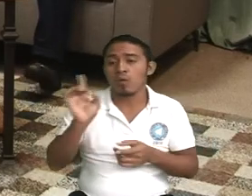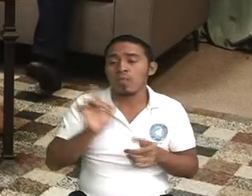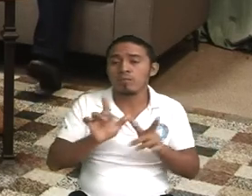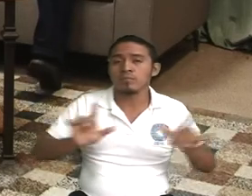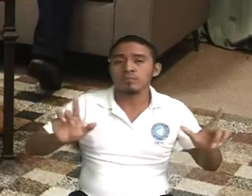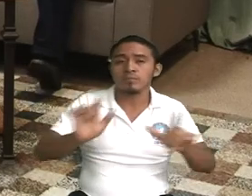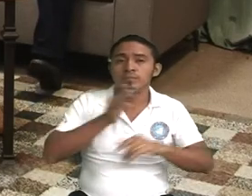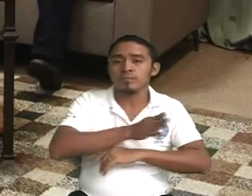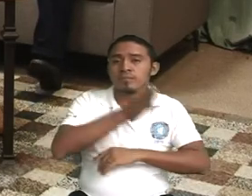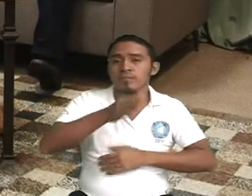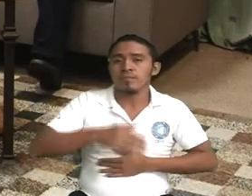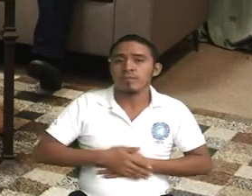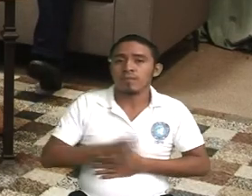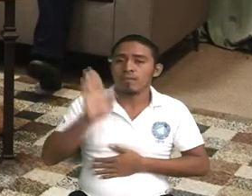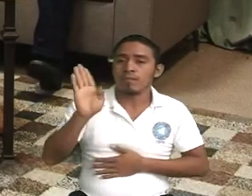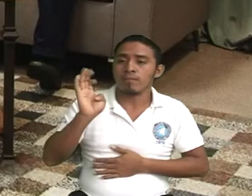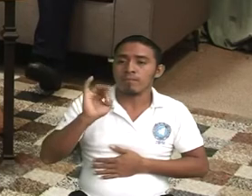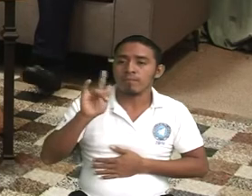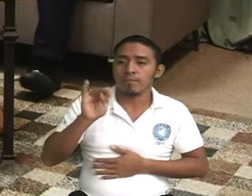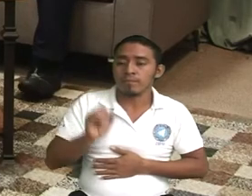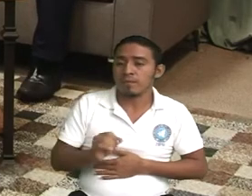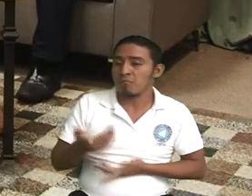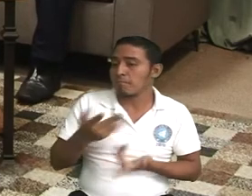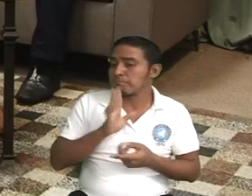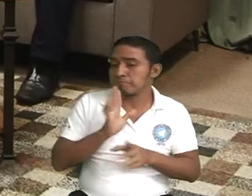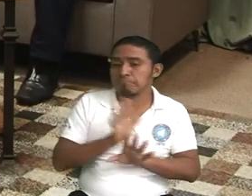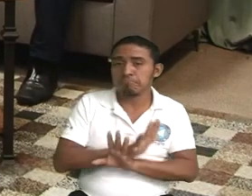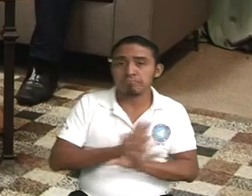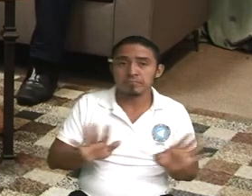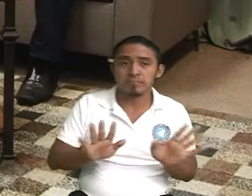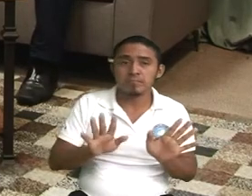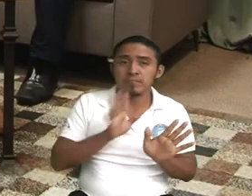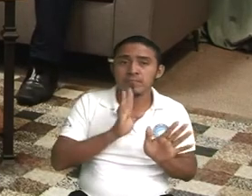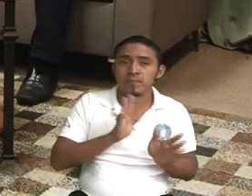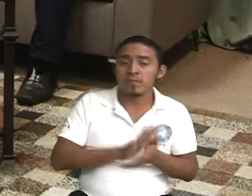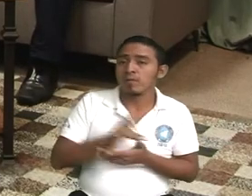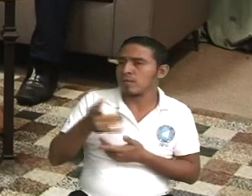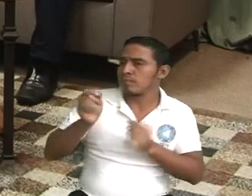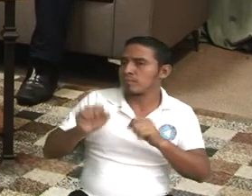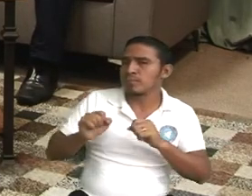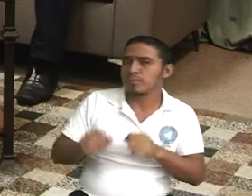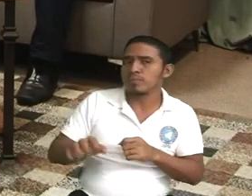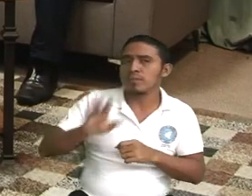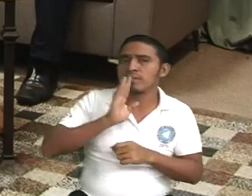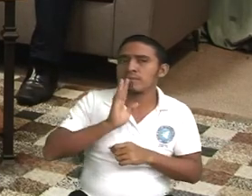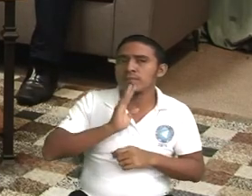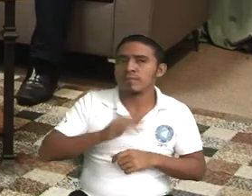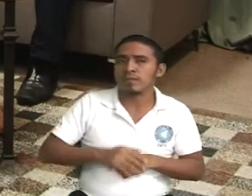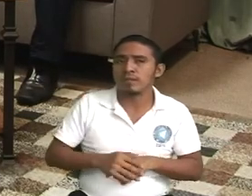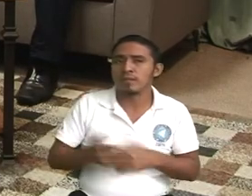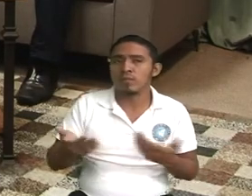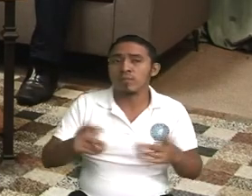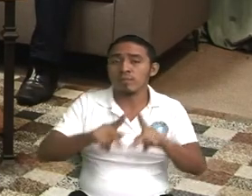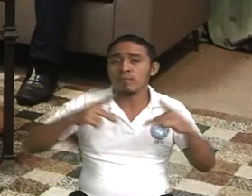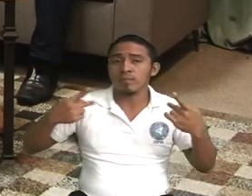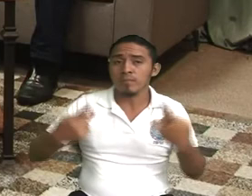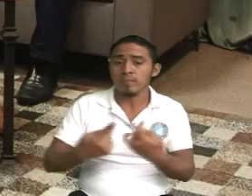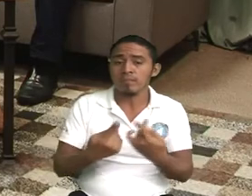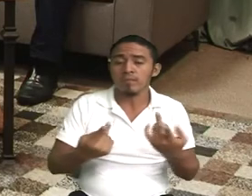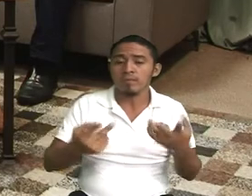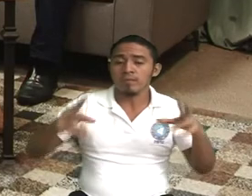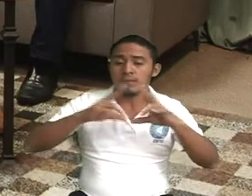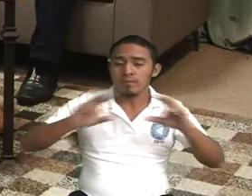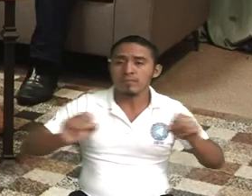visitar. Compañero Benito, de mi parte no tengo más preguntas. Si usted quiere, tiene un espacio, un minuto, un mensaje al pueblo nicaragüense, a nuestras